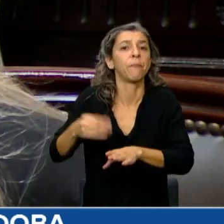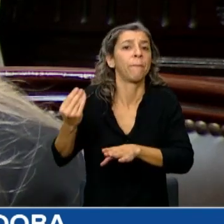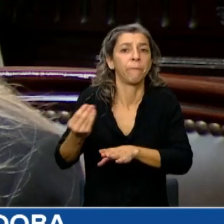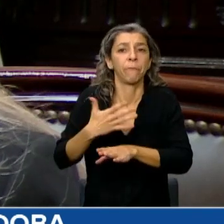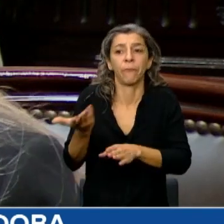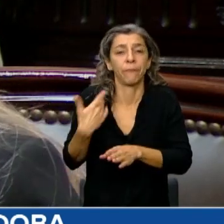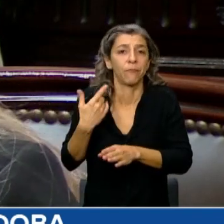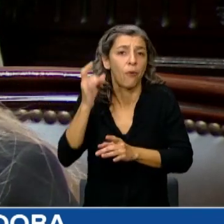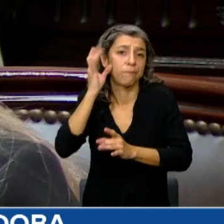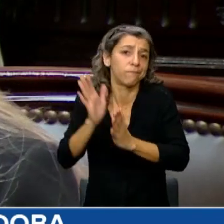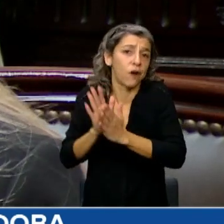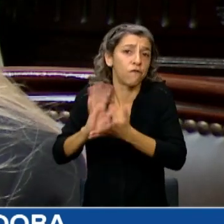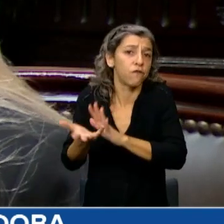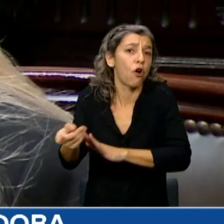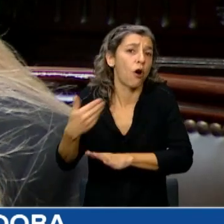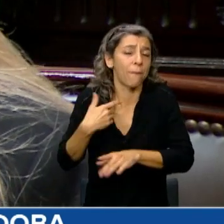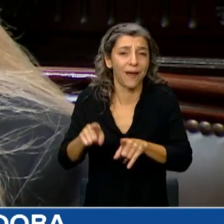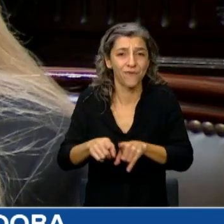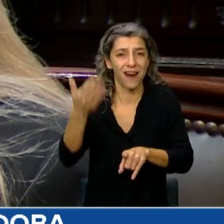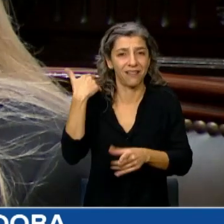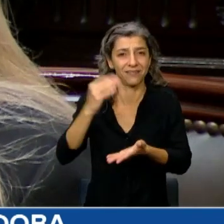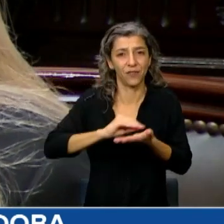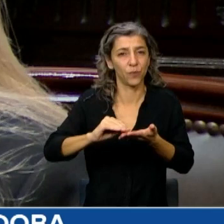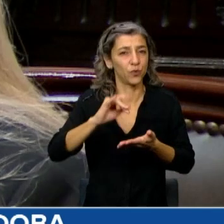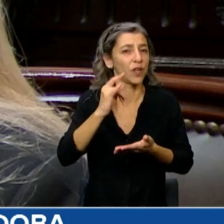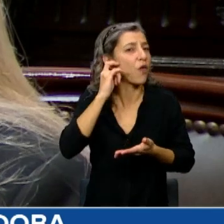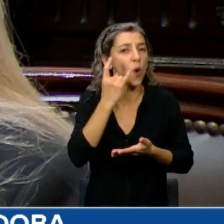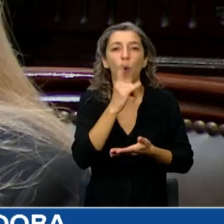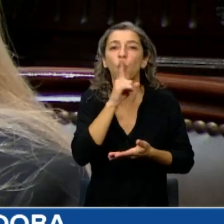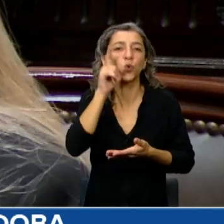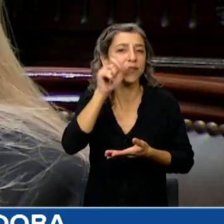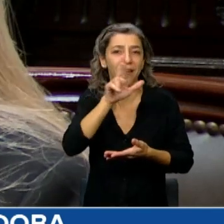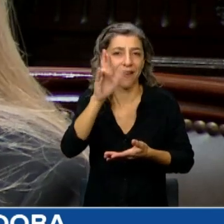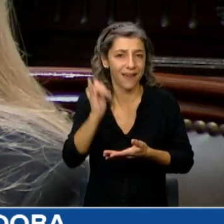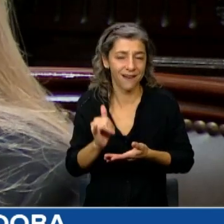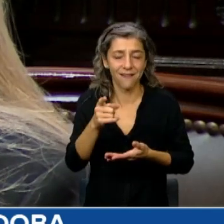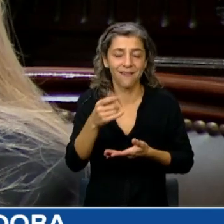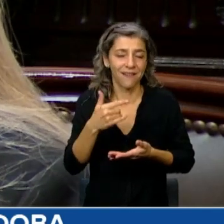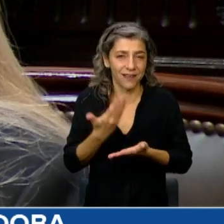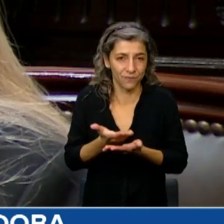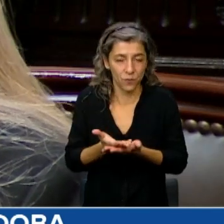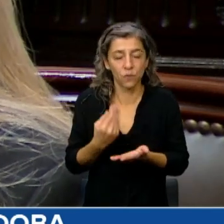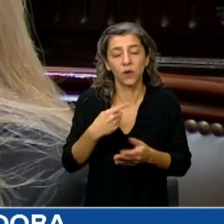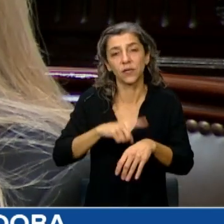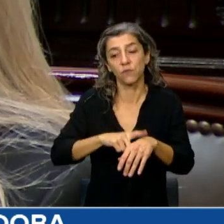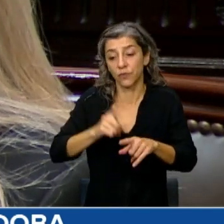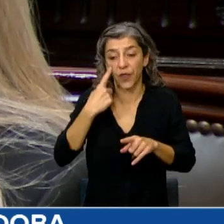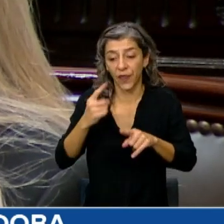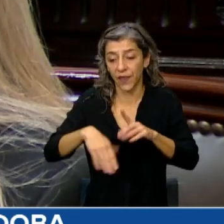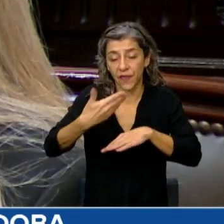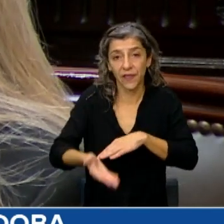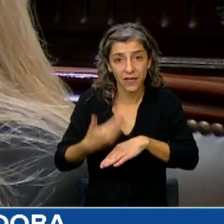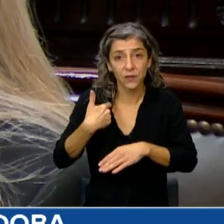este sentido el diputado Gutiérrez. Al día después, el Frente de Todos, a través del